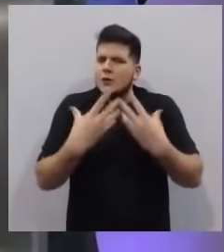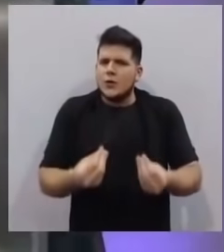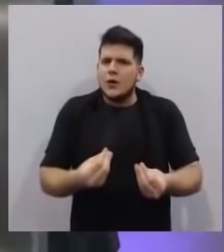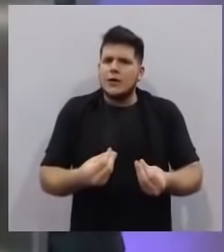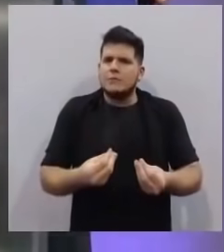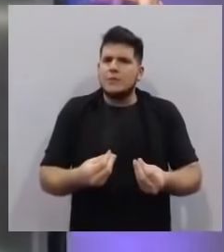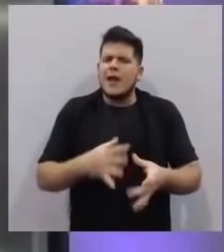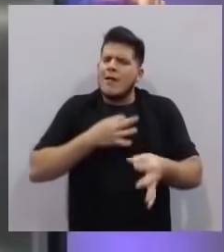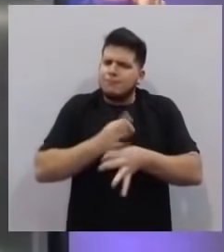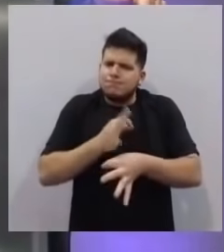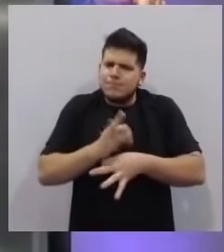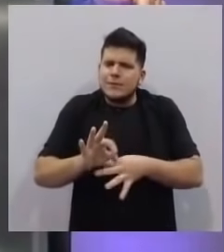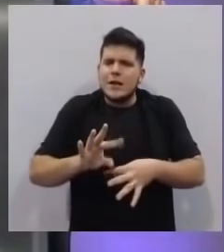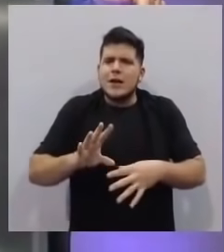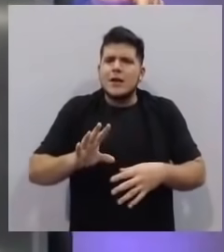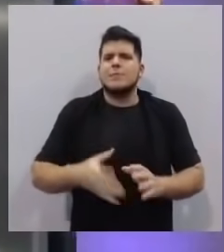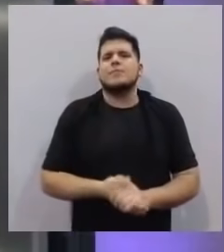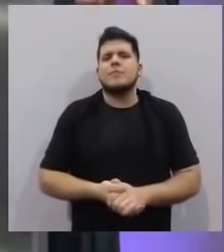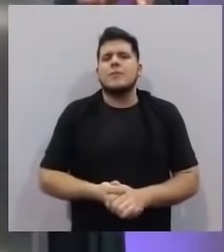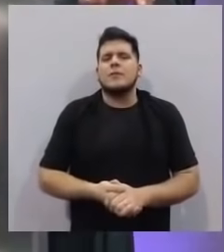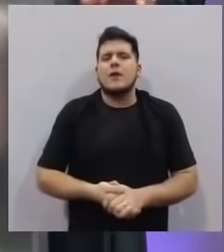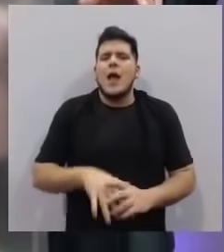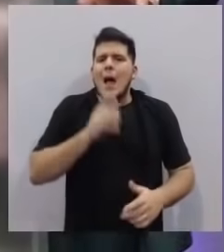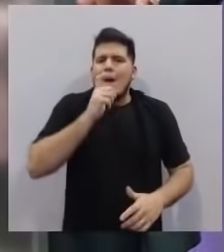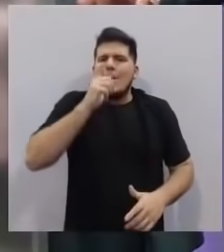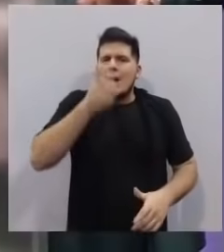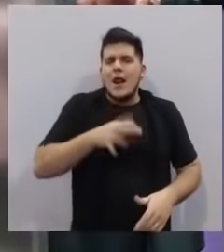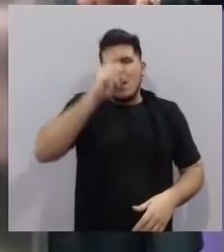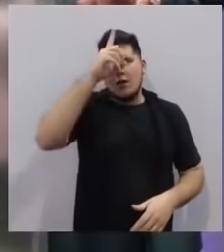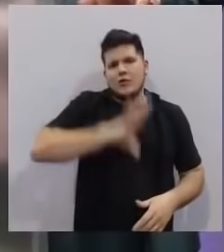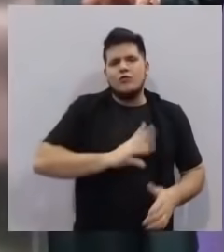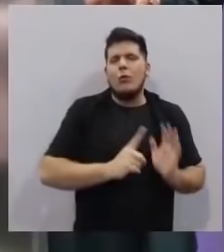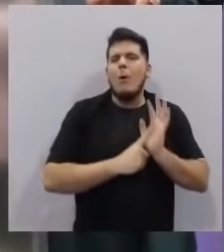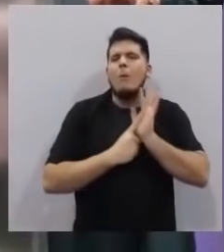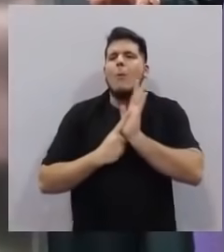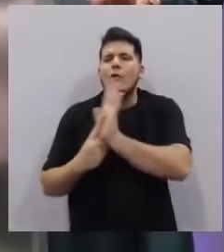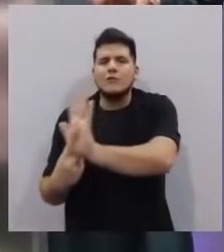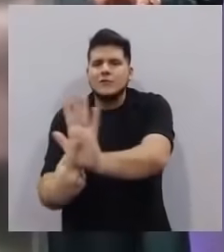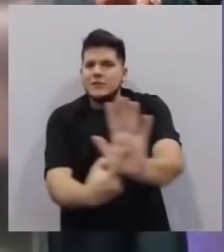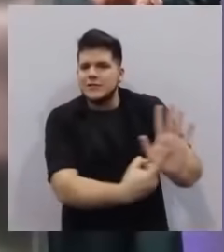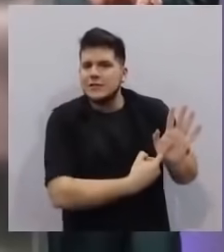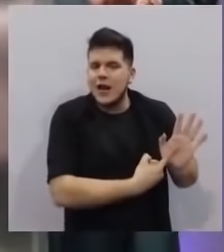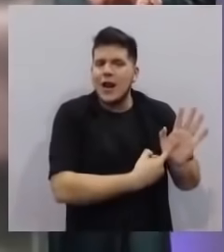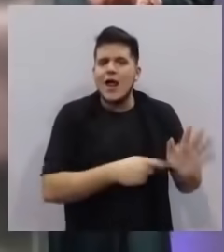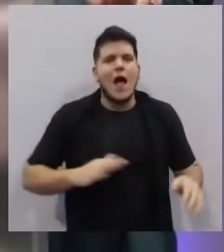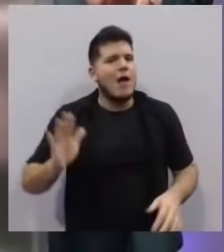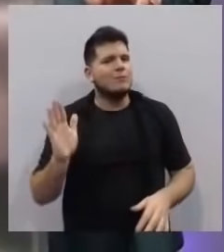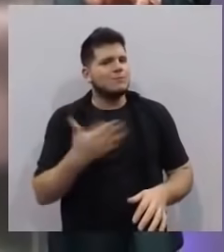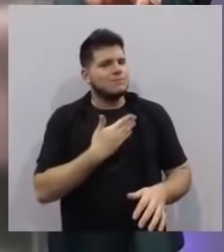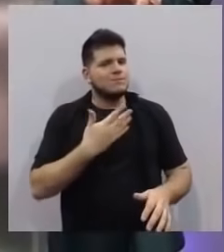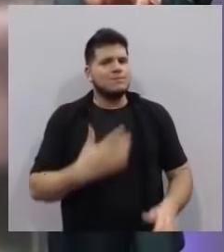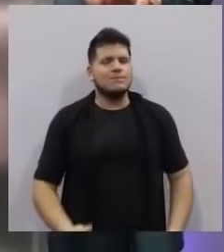tarea de evangelizar hermanos queridos pero número uno de un ministerio dije que los número uno el